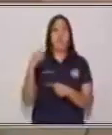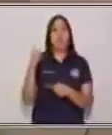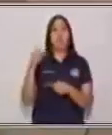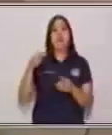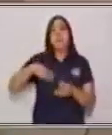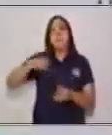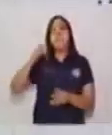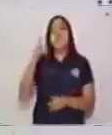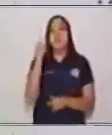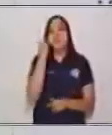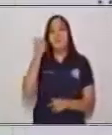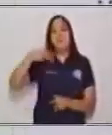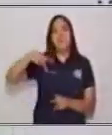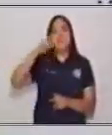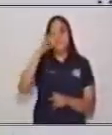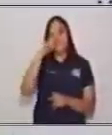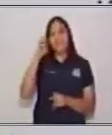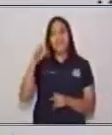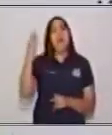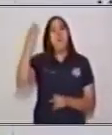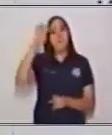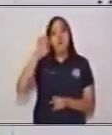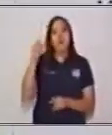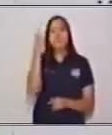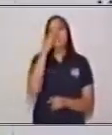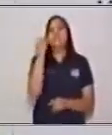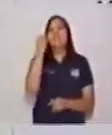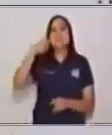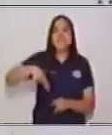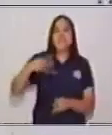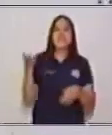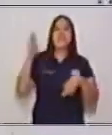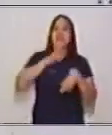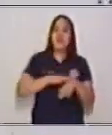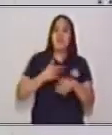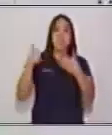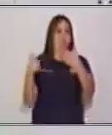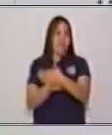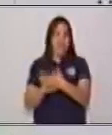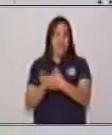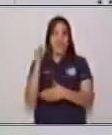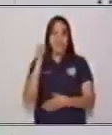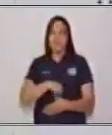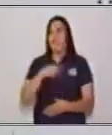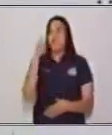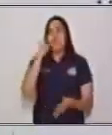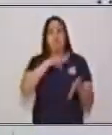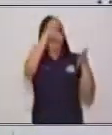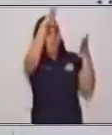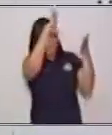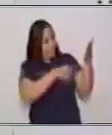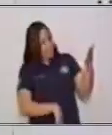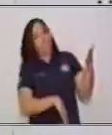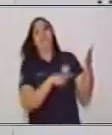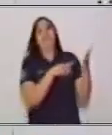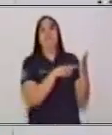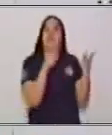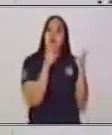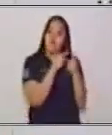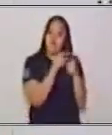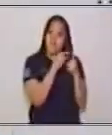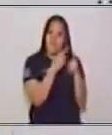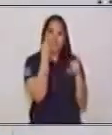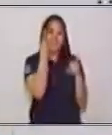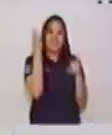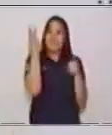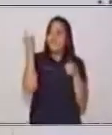mediante, para, por, sin, sobre y tras. Miren, son pocas en realidad las preposiciones,